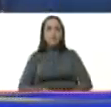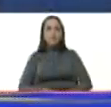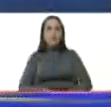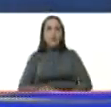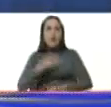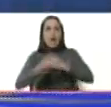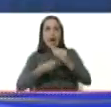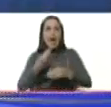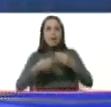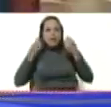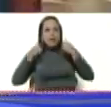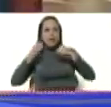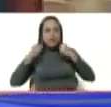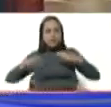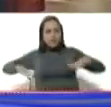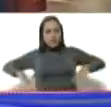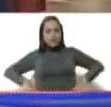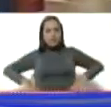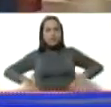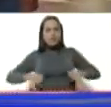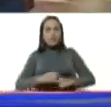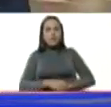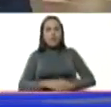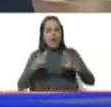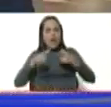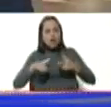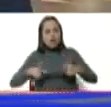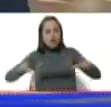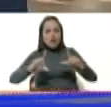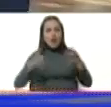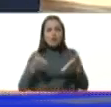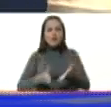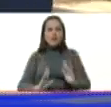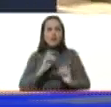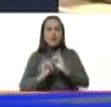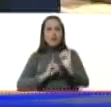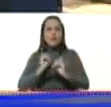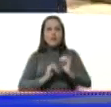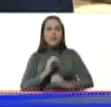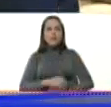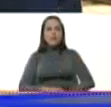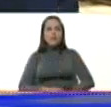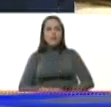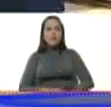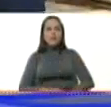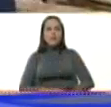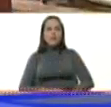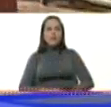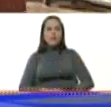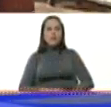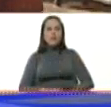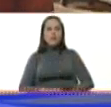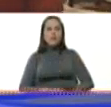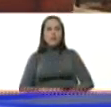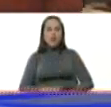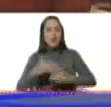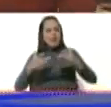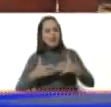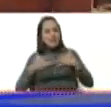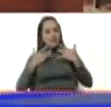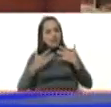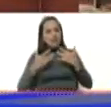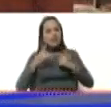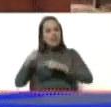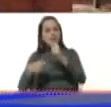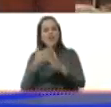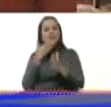exigencia de ejercicio en las caderas y la parte posterior. Muy bien, todos los glúteos, toda esa zona. Que lo vas a sentir y le vas a dar gracias a Dios el día que